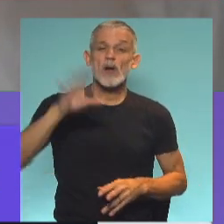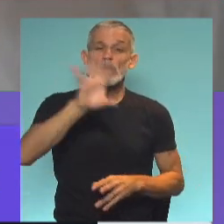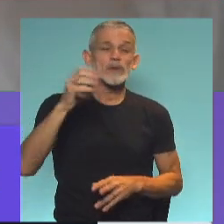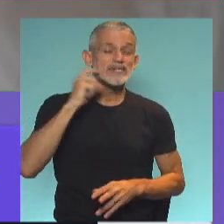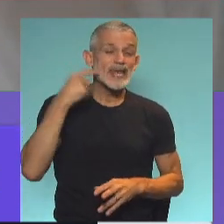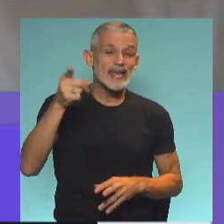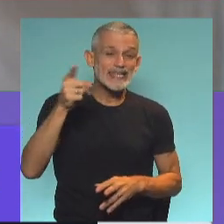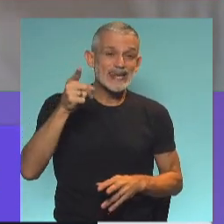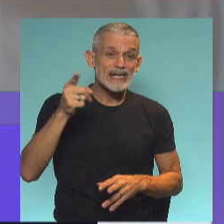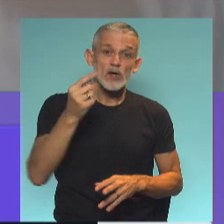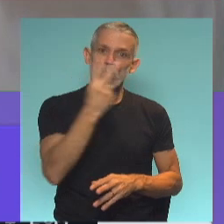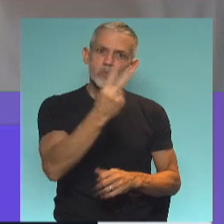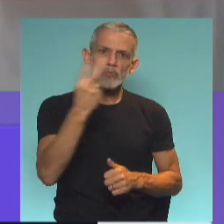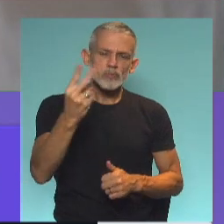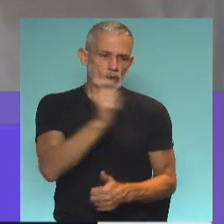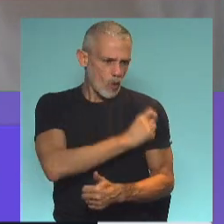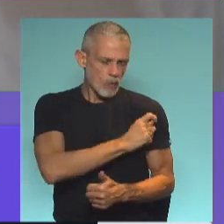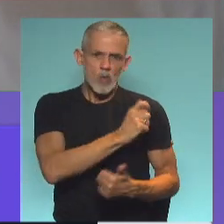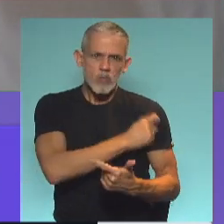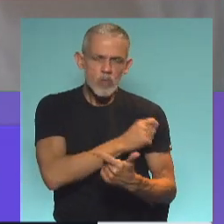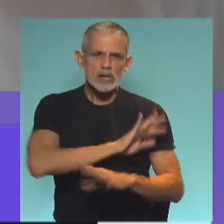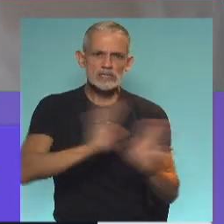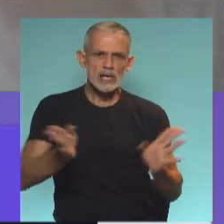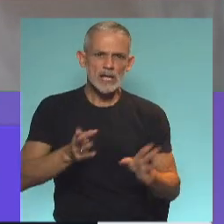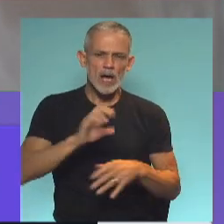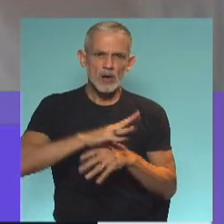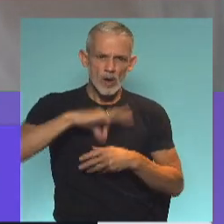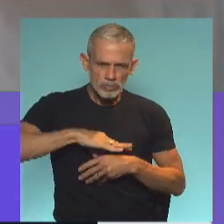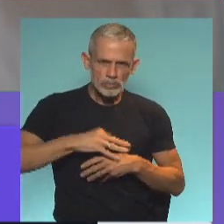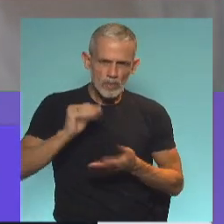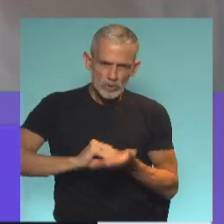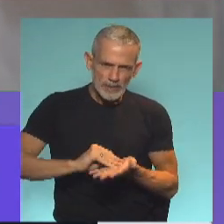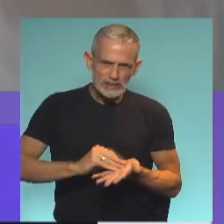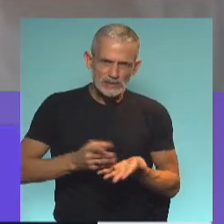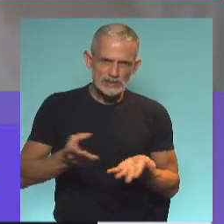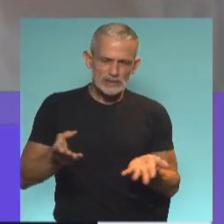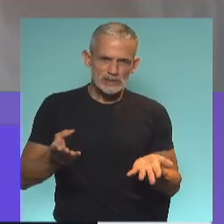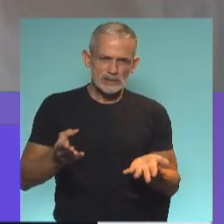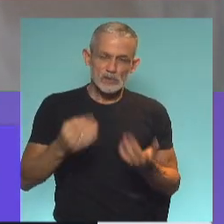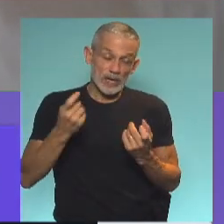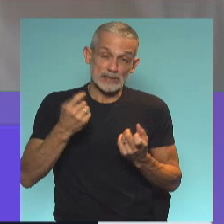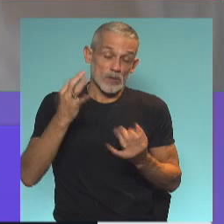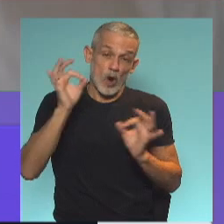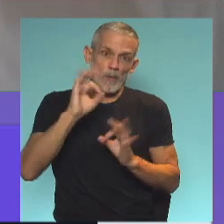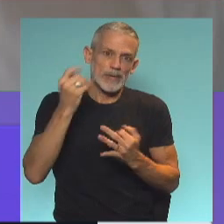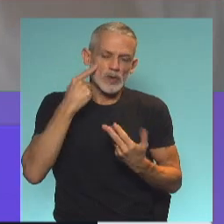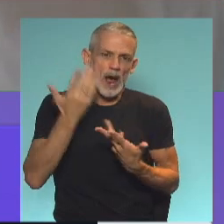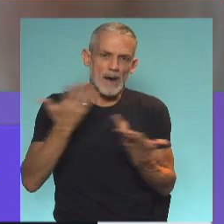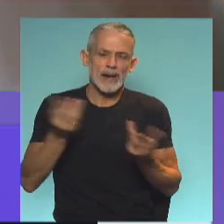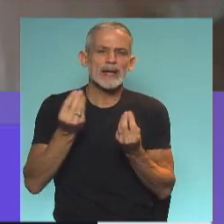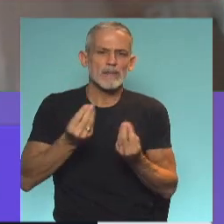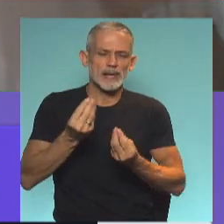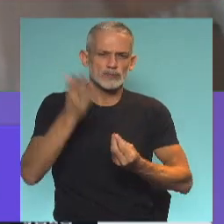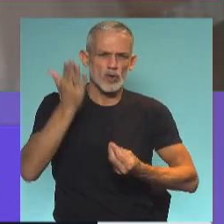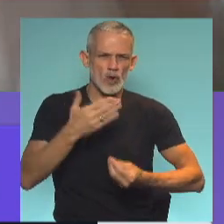Entre Ríos, teniendo las 2 dosis aplicadas, se ha contagiado nuevamente de coronavirus. A ver, necesitamos de su opinión avesada al